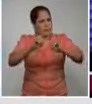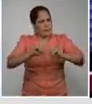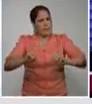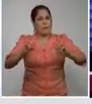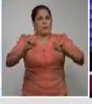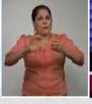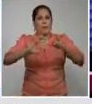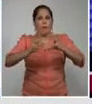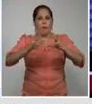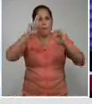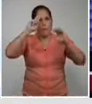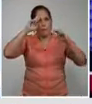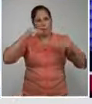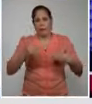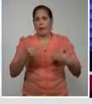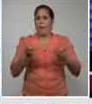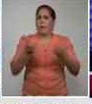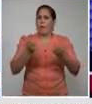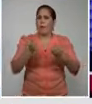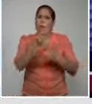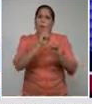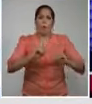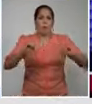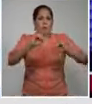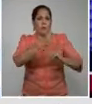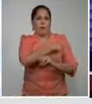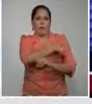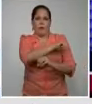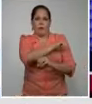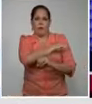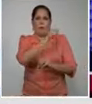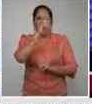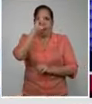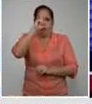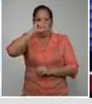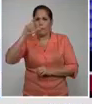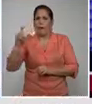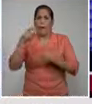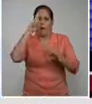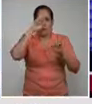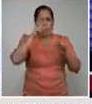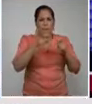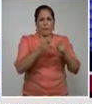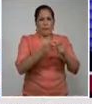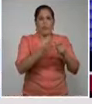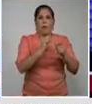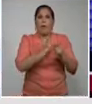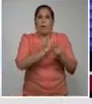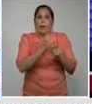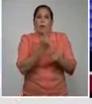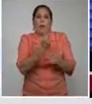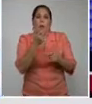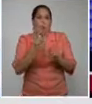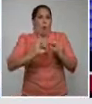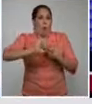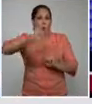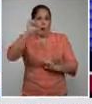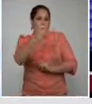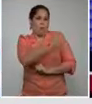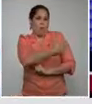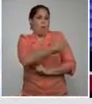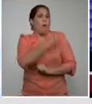sistema de salud, de organización del pueblo, en función de conseguir que realmente Cuba pueda tener un candidato vacunal